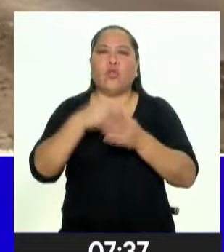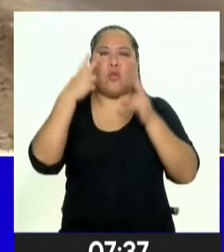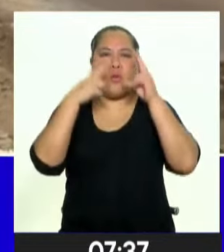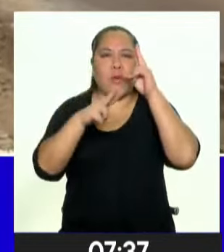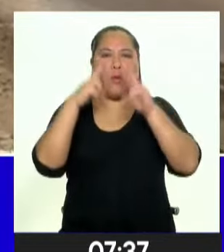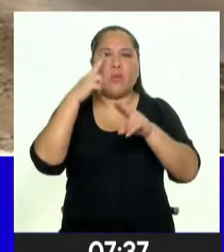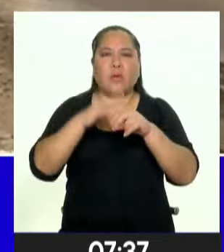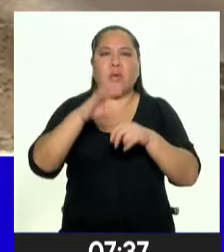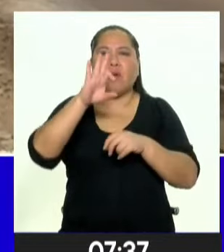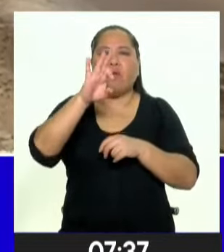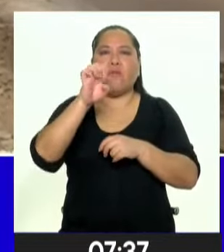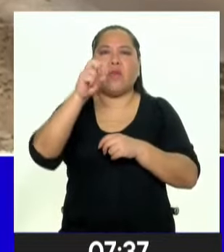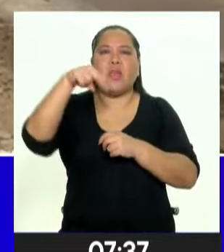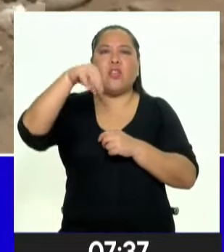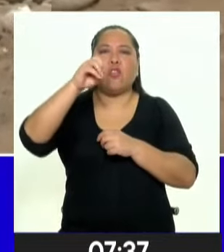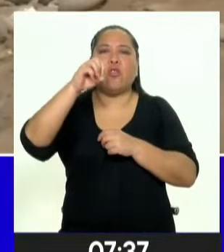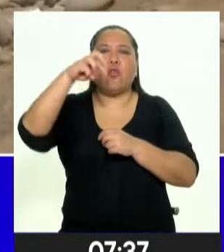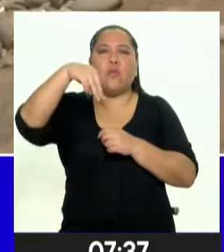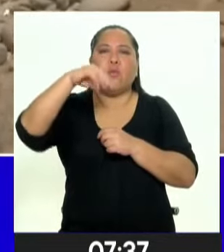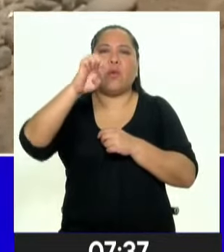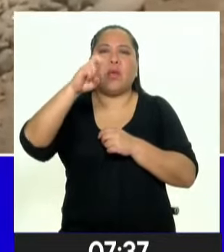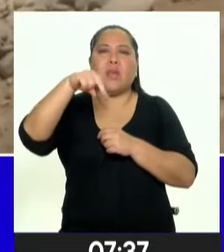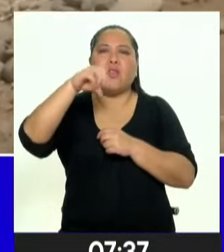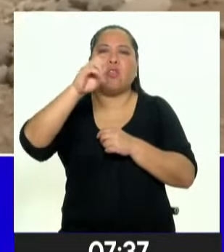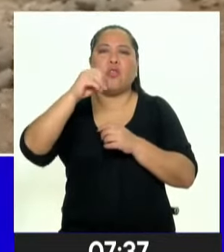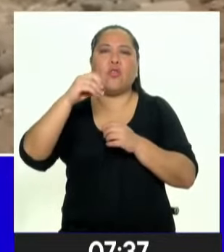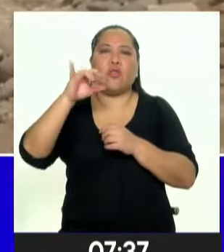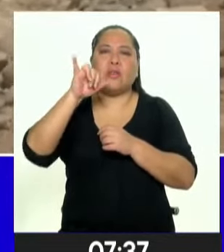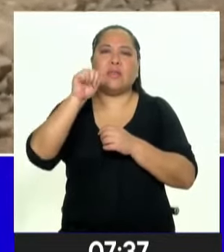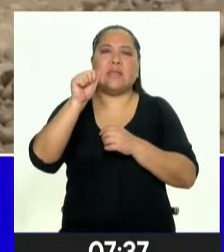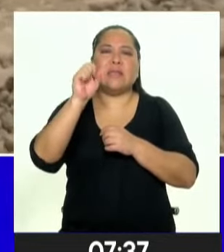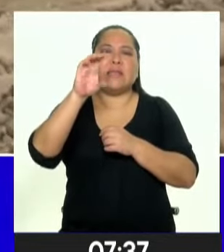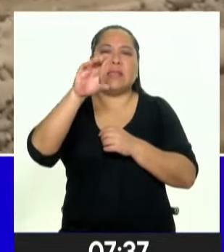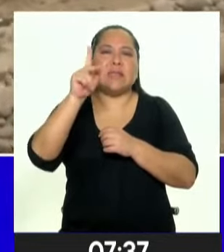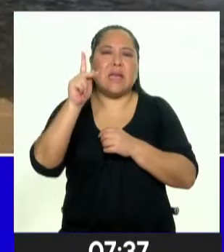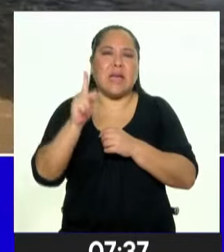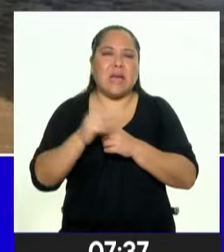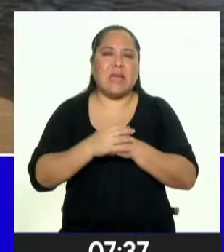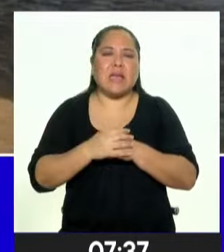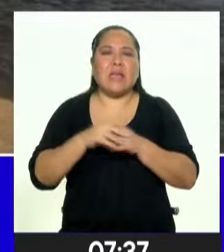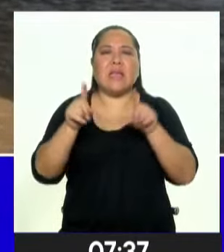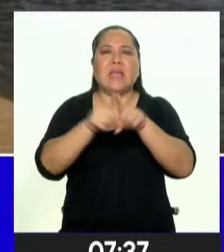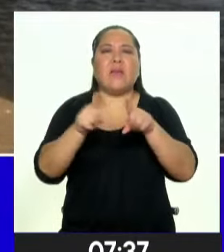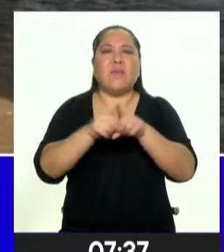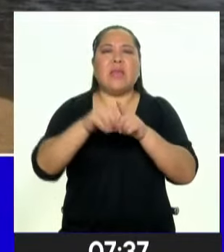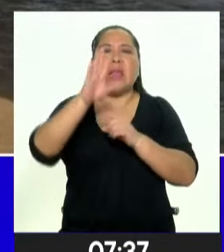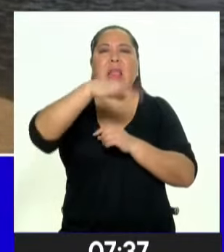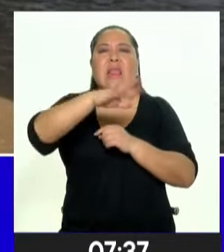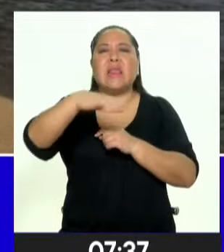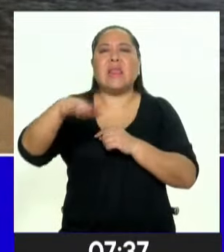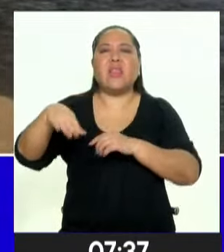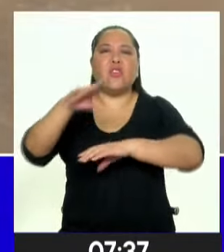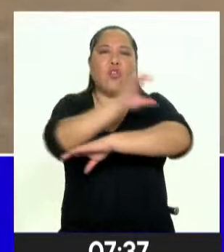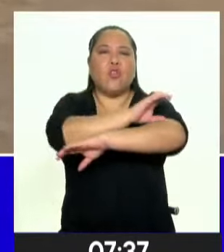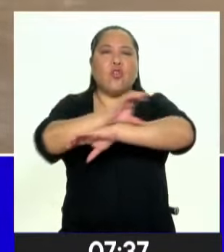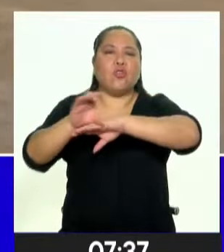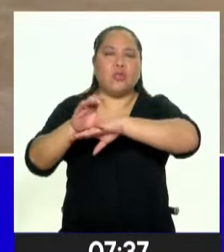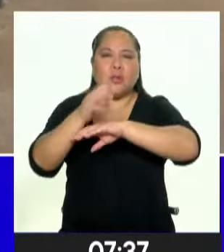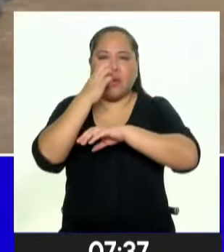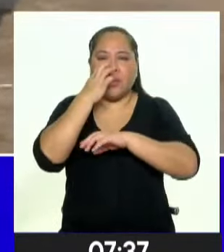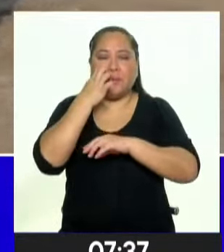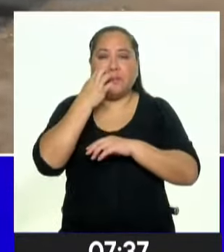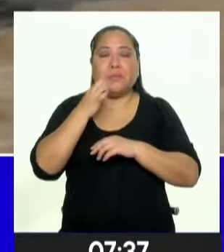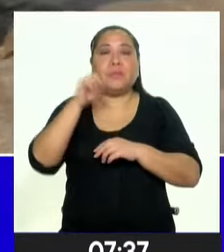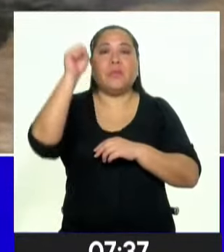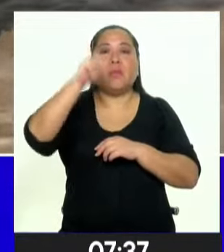yaku no la presencia de este ciclón y también luego el niño costero Sí